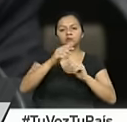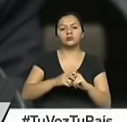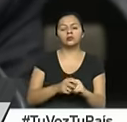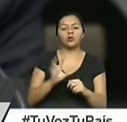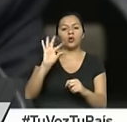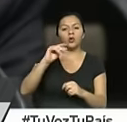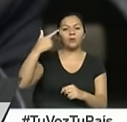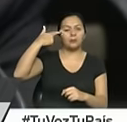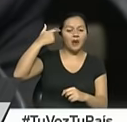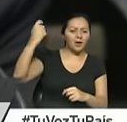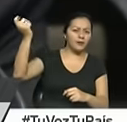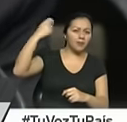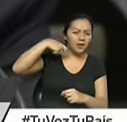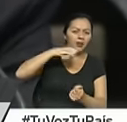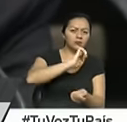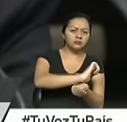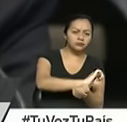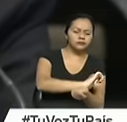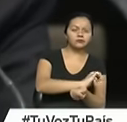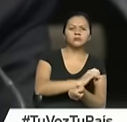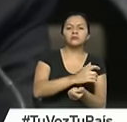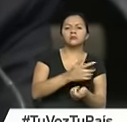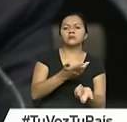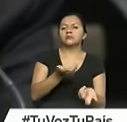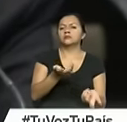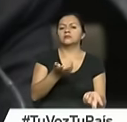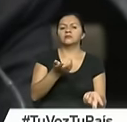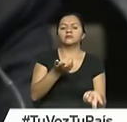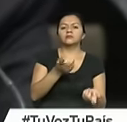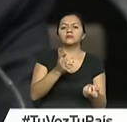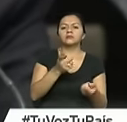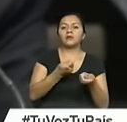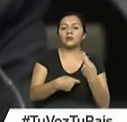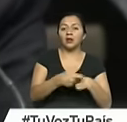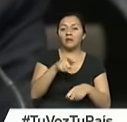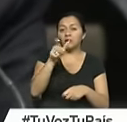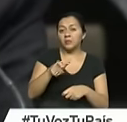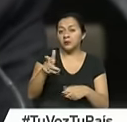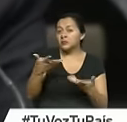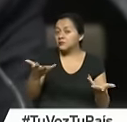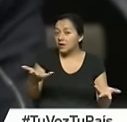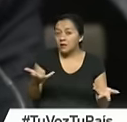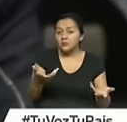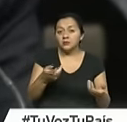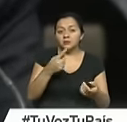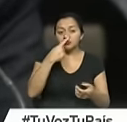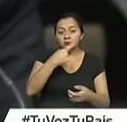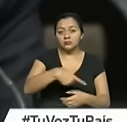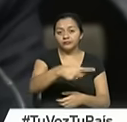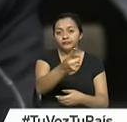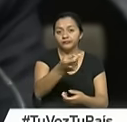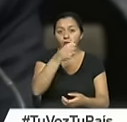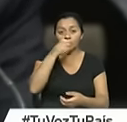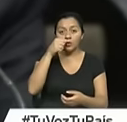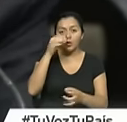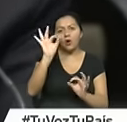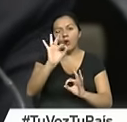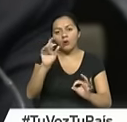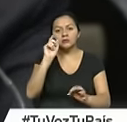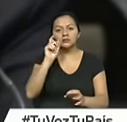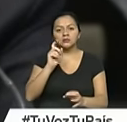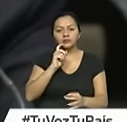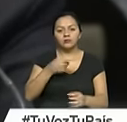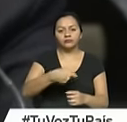a la indignidad de la esclavitud que genera la trata de personas por bandas transnacionales